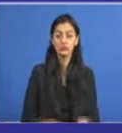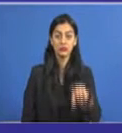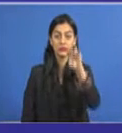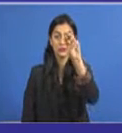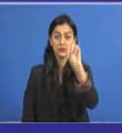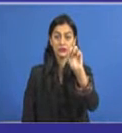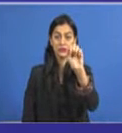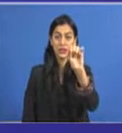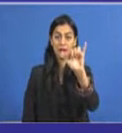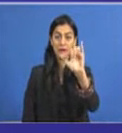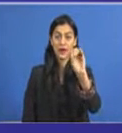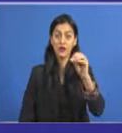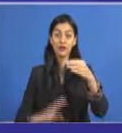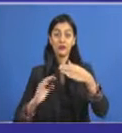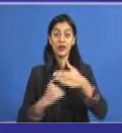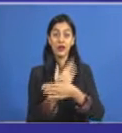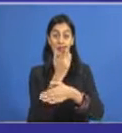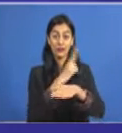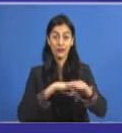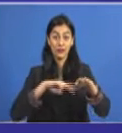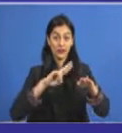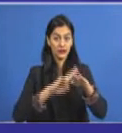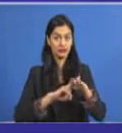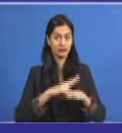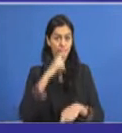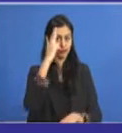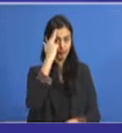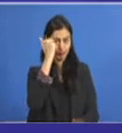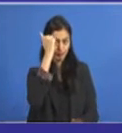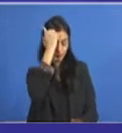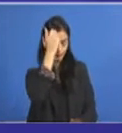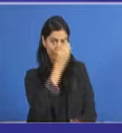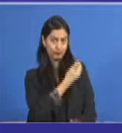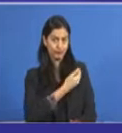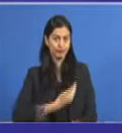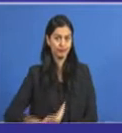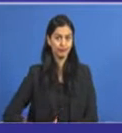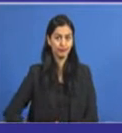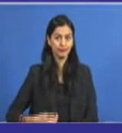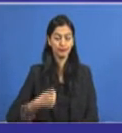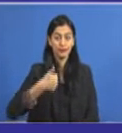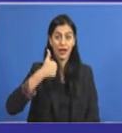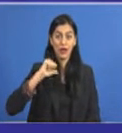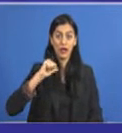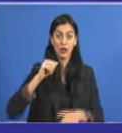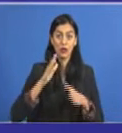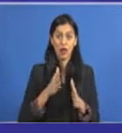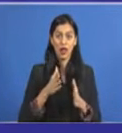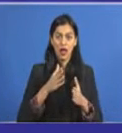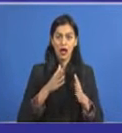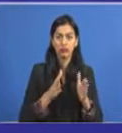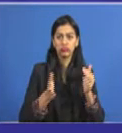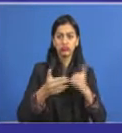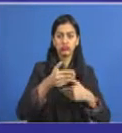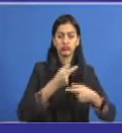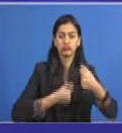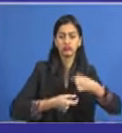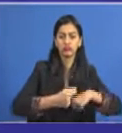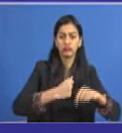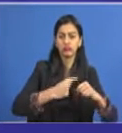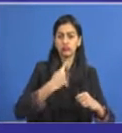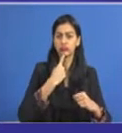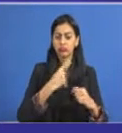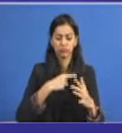nueva normalidad. De hecho, el presidente ayer, conversando con miembros de la Cámara de Comercio, había mencionado una